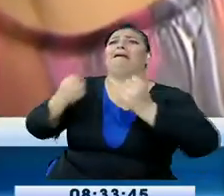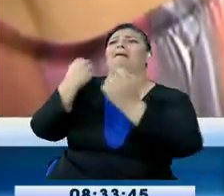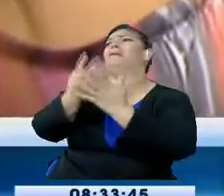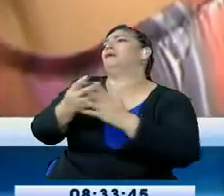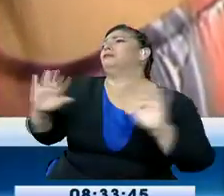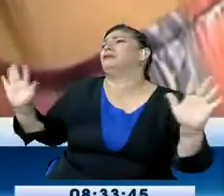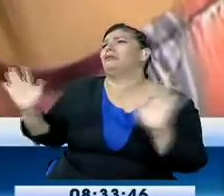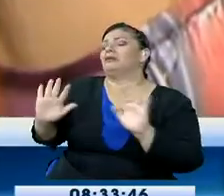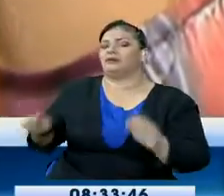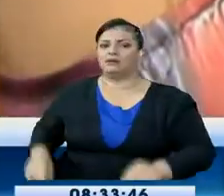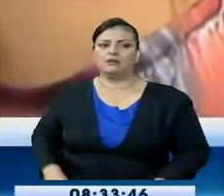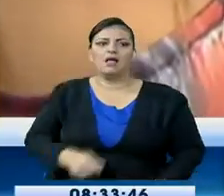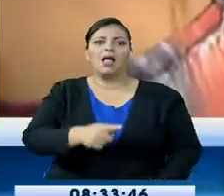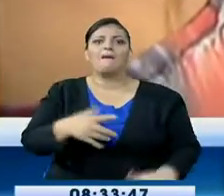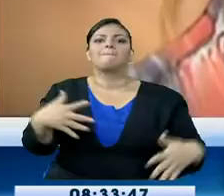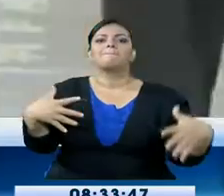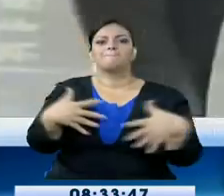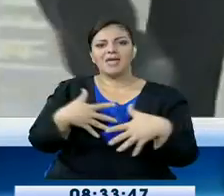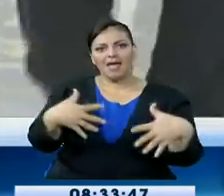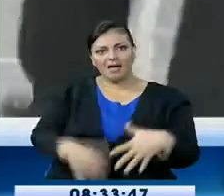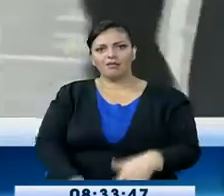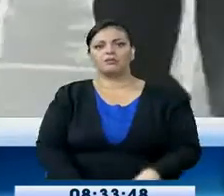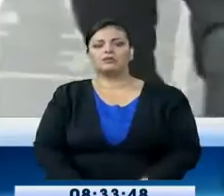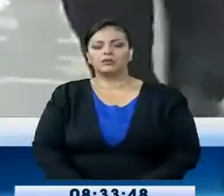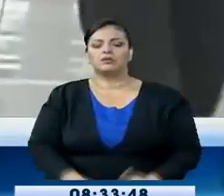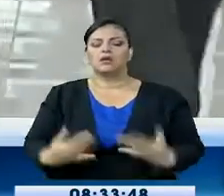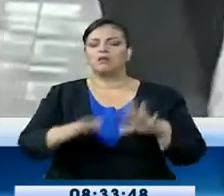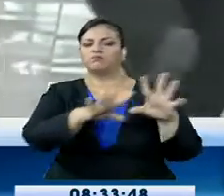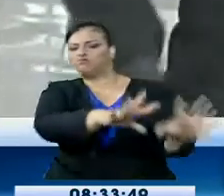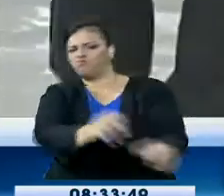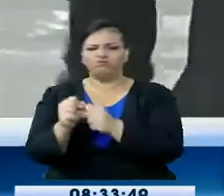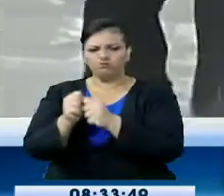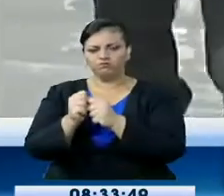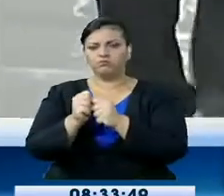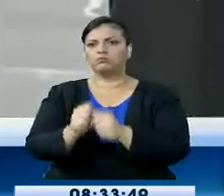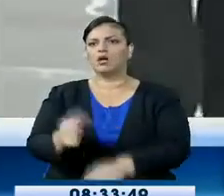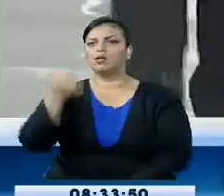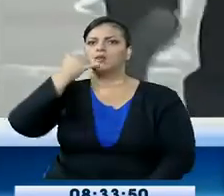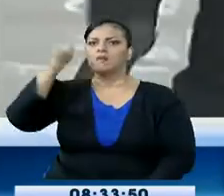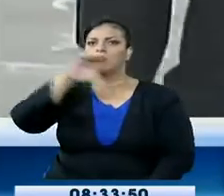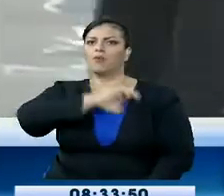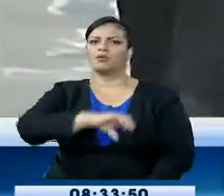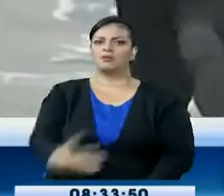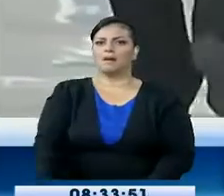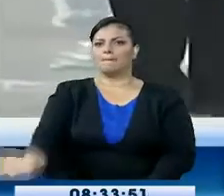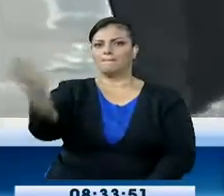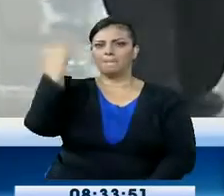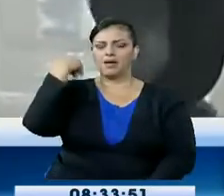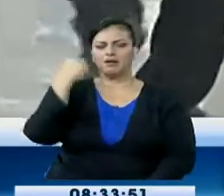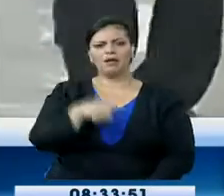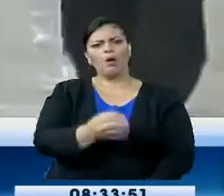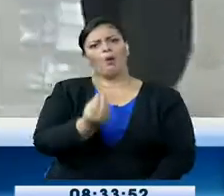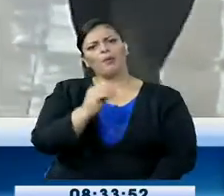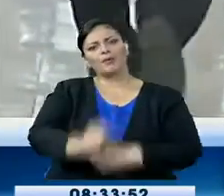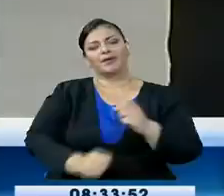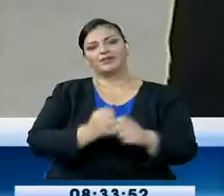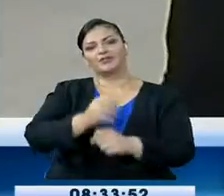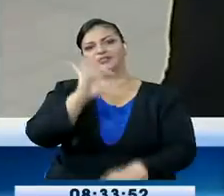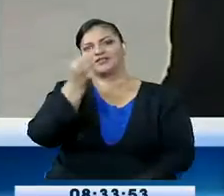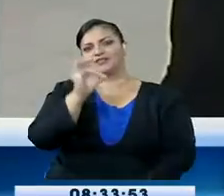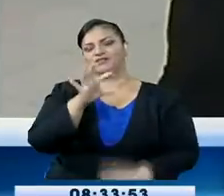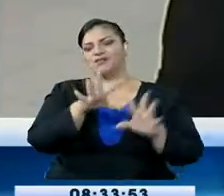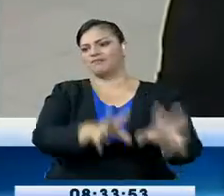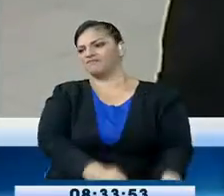lo detuvimos hasta cuando apareció la policía. La policía llegó a los pocos minutos y detuvo al implicado de 19 años de edad, a quien